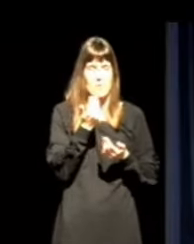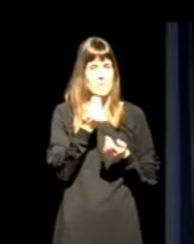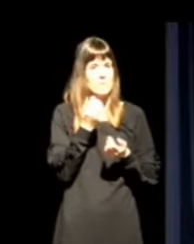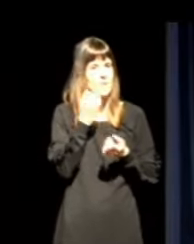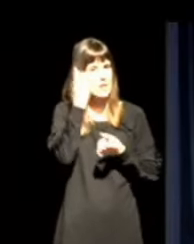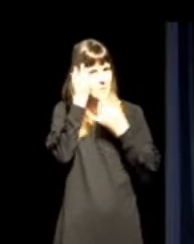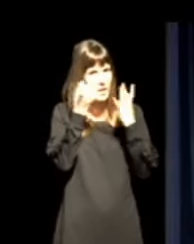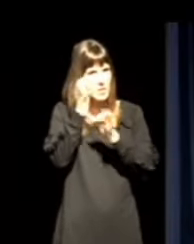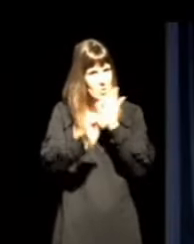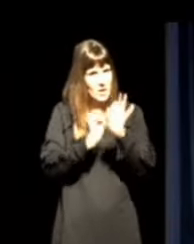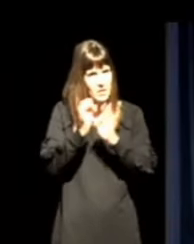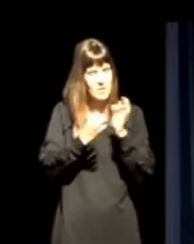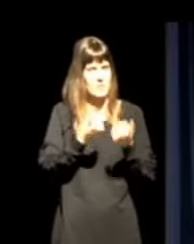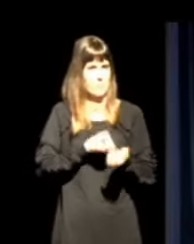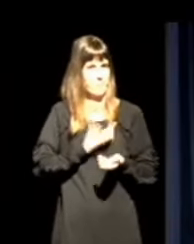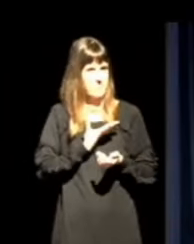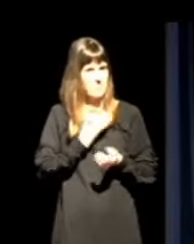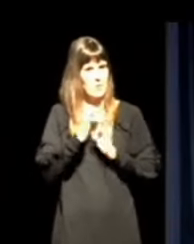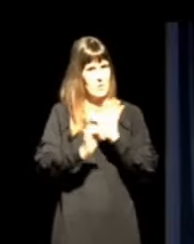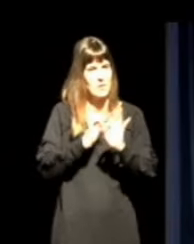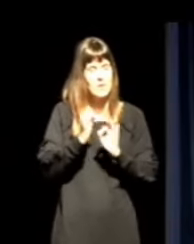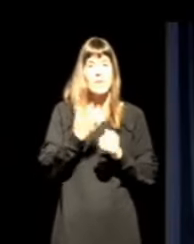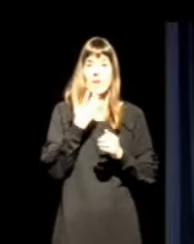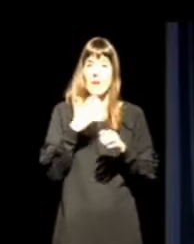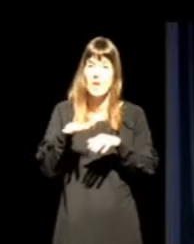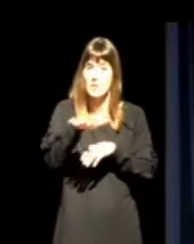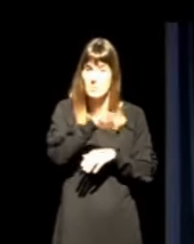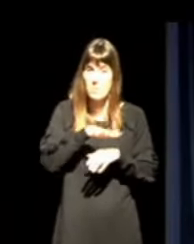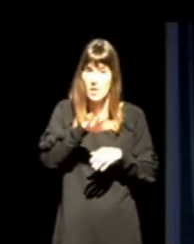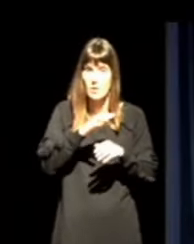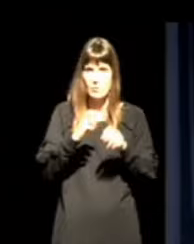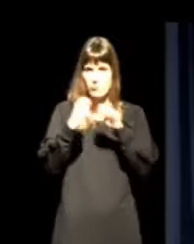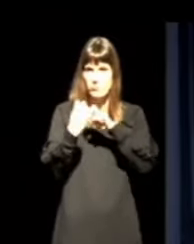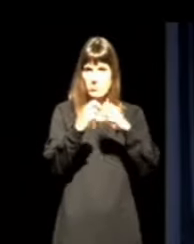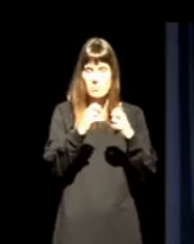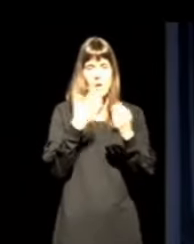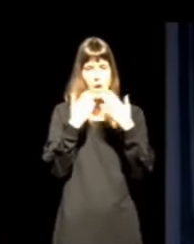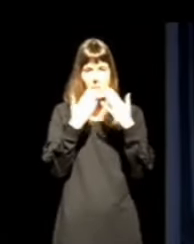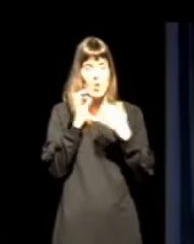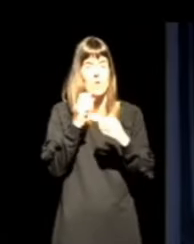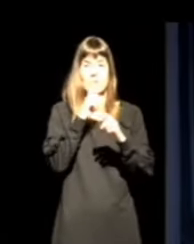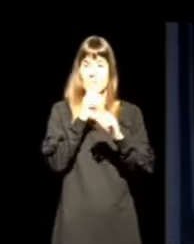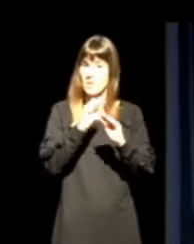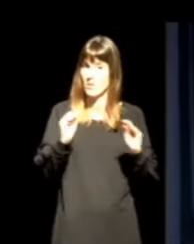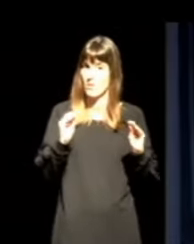Saber compartir espacios de hablar, de silencio.